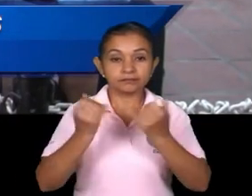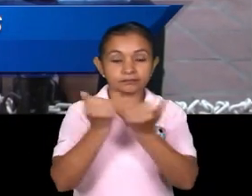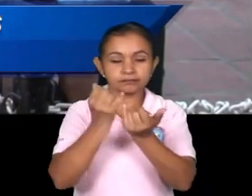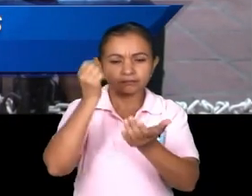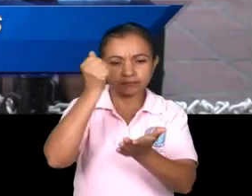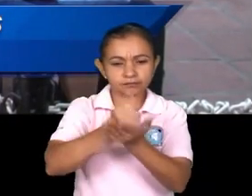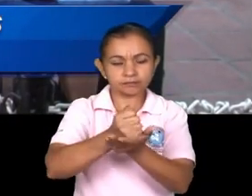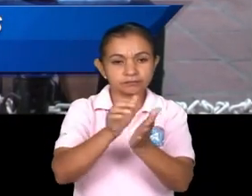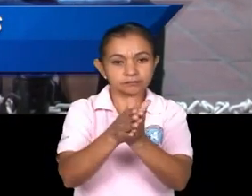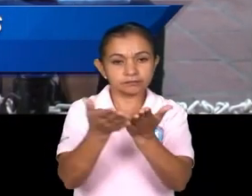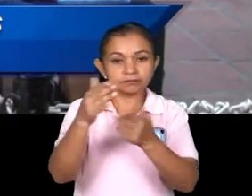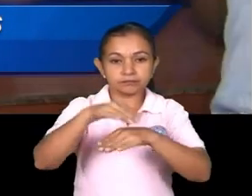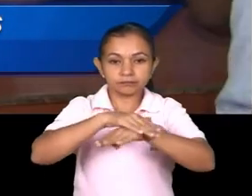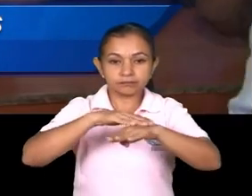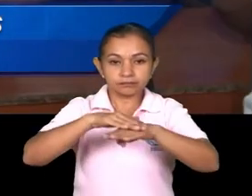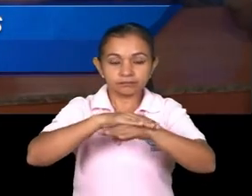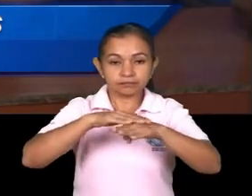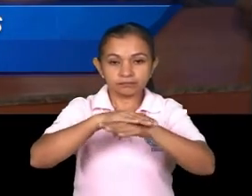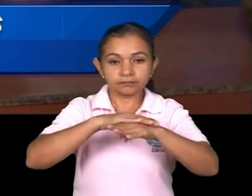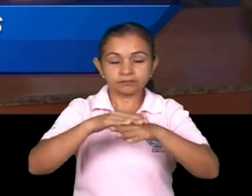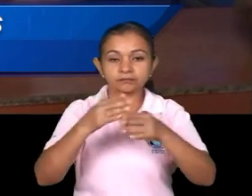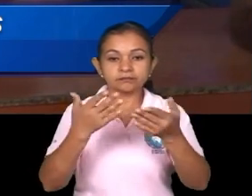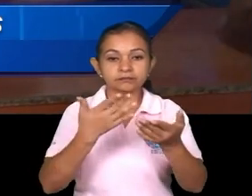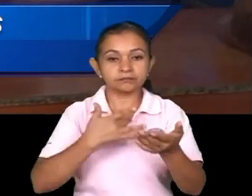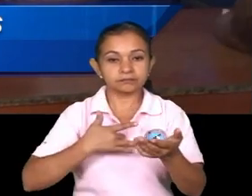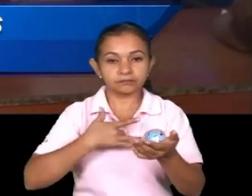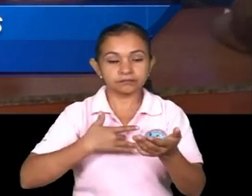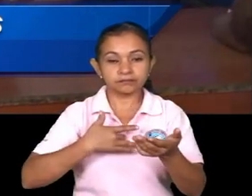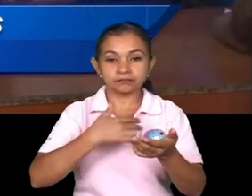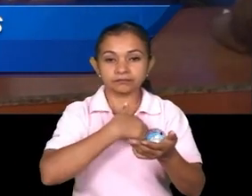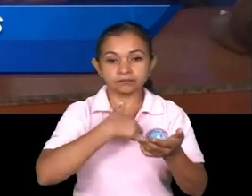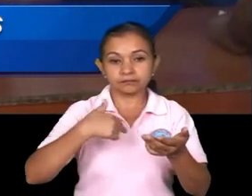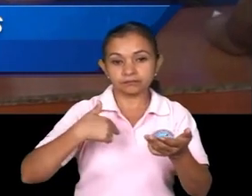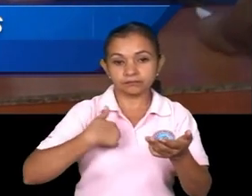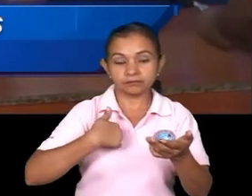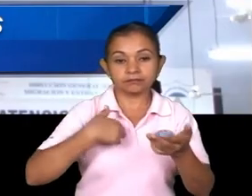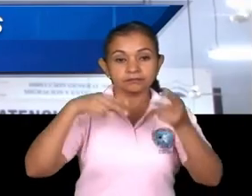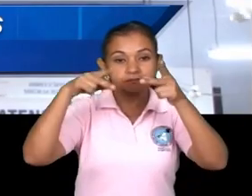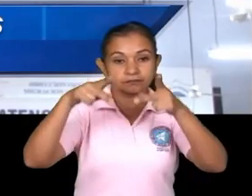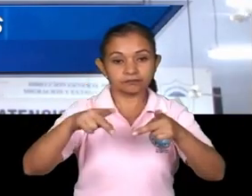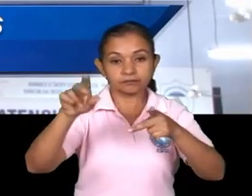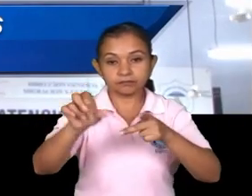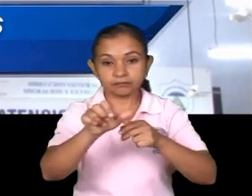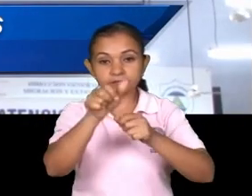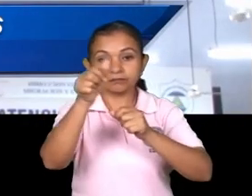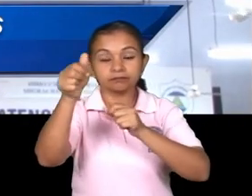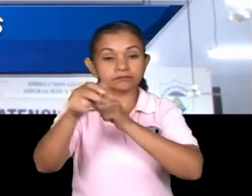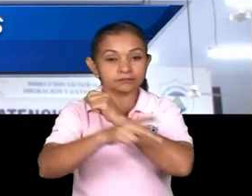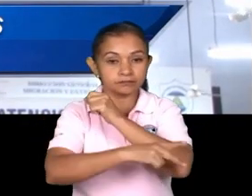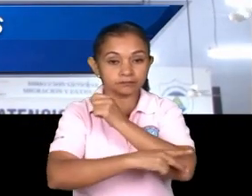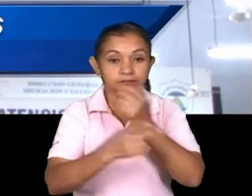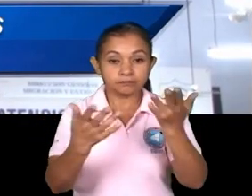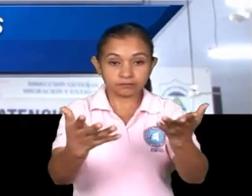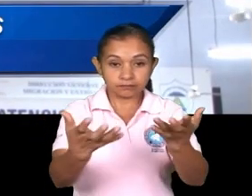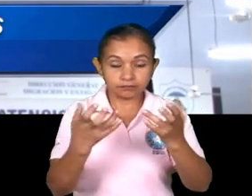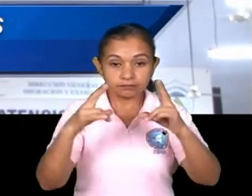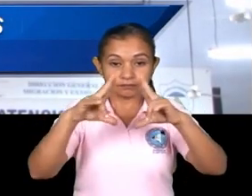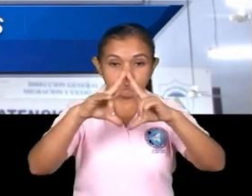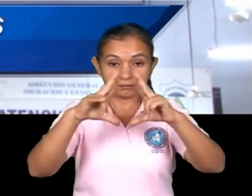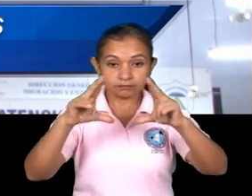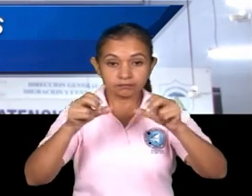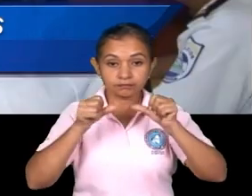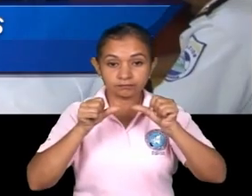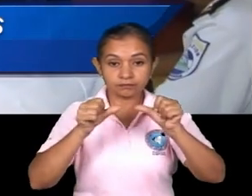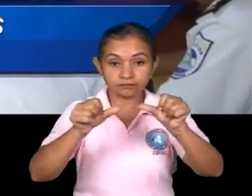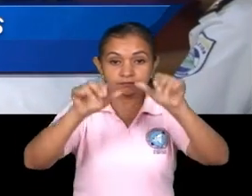Migración y Extranjería da a conocer requisitos de procedimiento de ciudadanos de otras nacionalidades para prórrogas